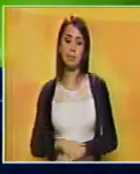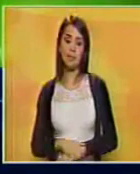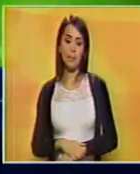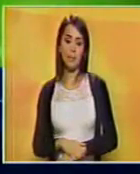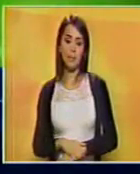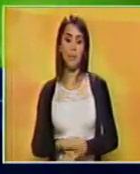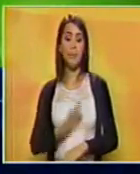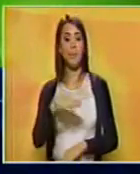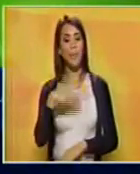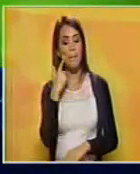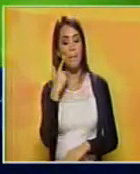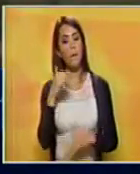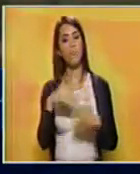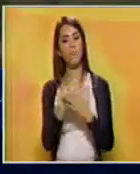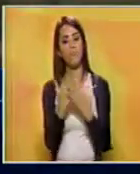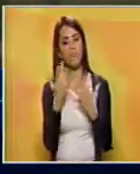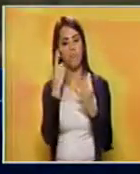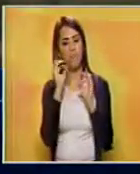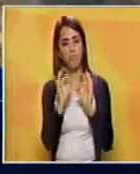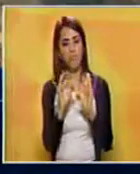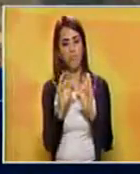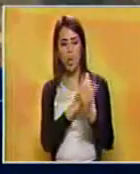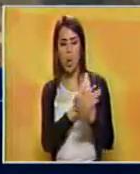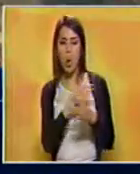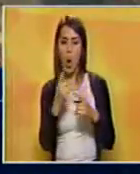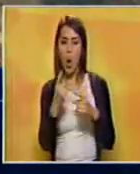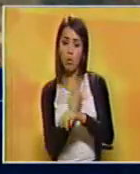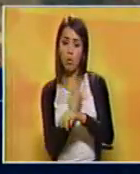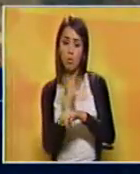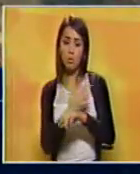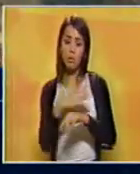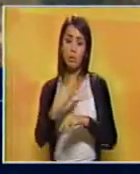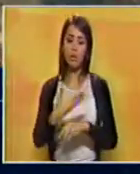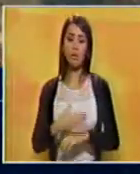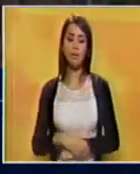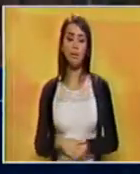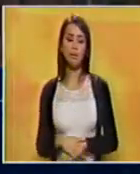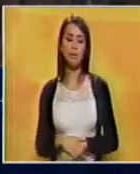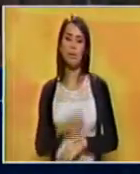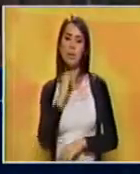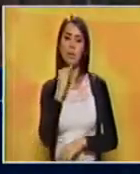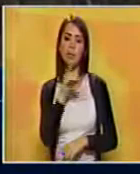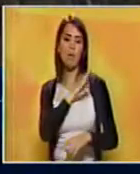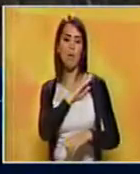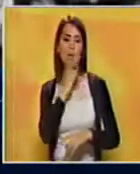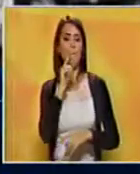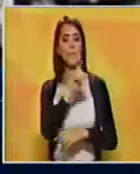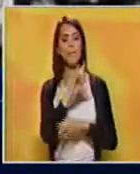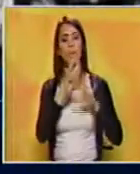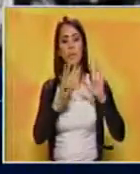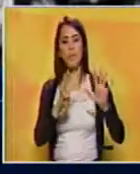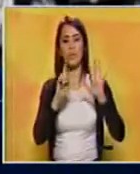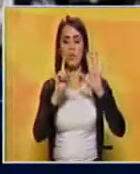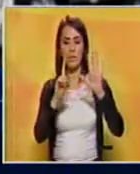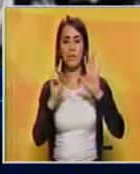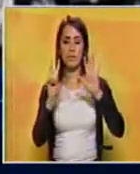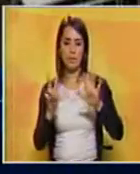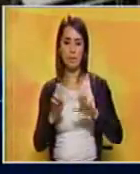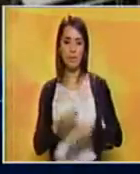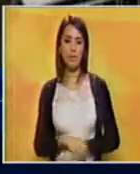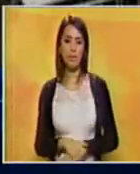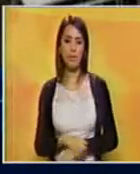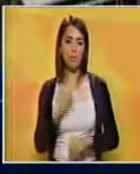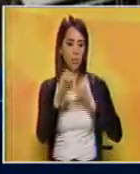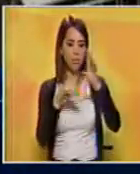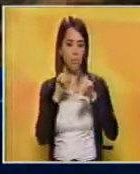poco después de la medianoche en los saltos de cola antes meseta siria ocupada por israel desde 1967 el